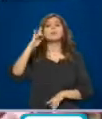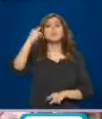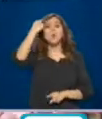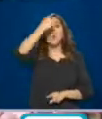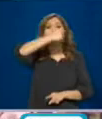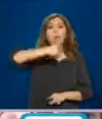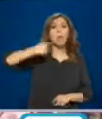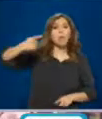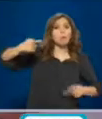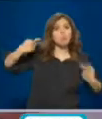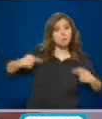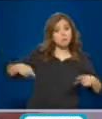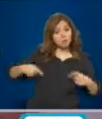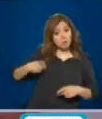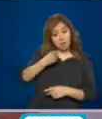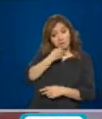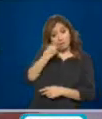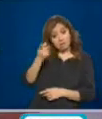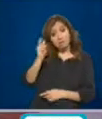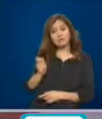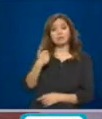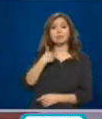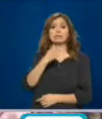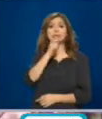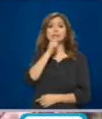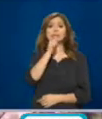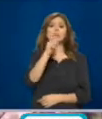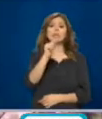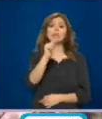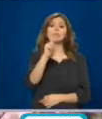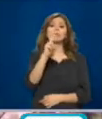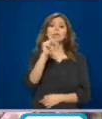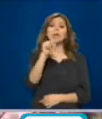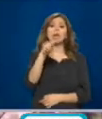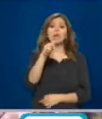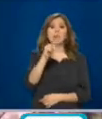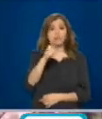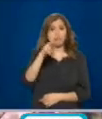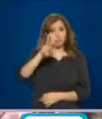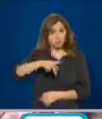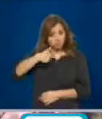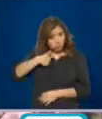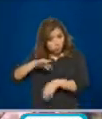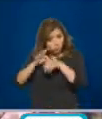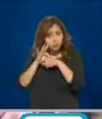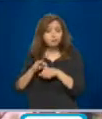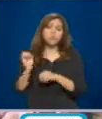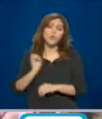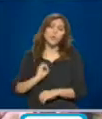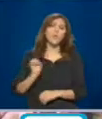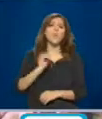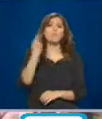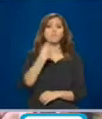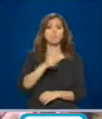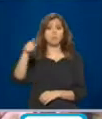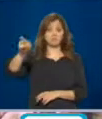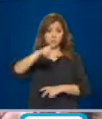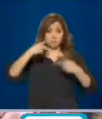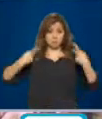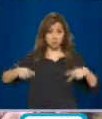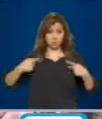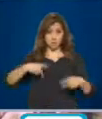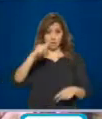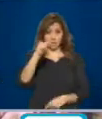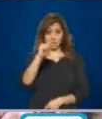horas. ¿En serio? Yo no he practicado el ¿cómo es tantra, no esto? podría decirles, pero los que lo hacen y que practican esta filosofía, que